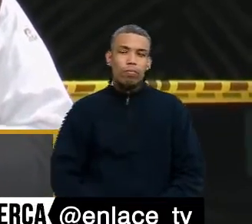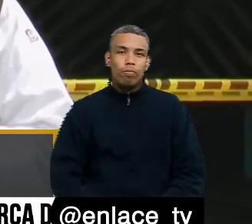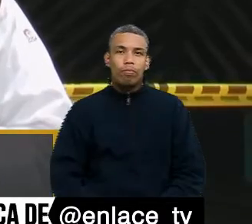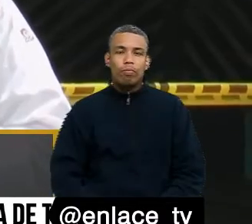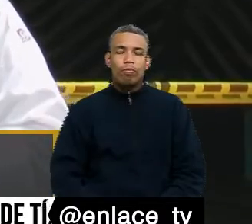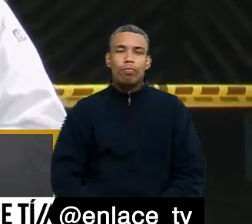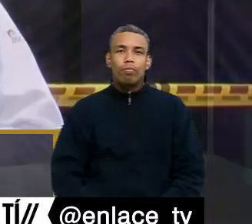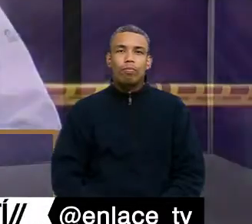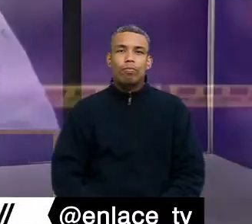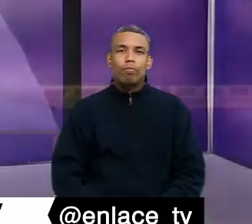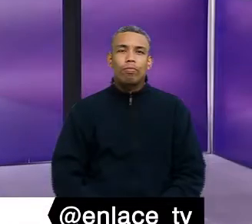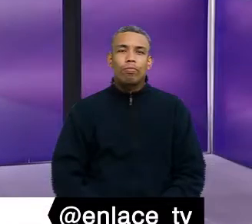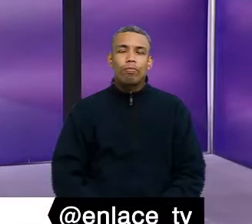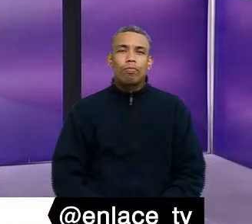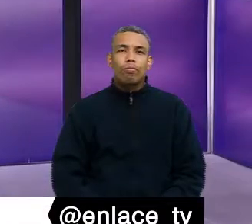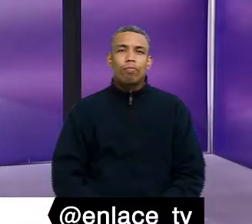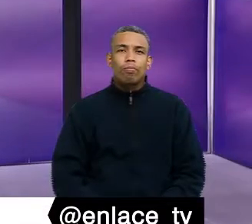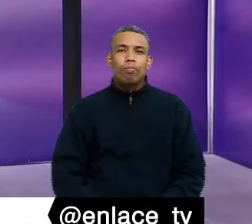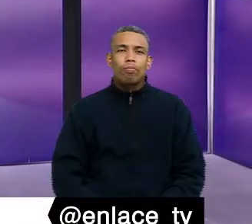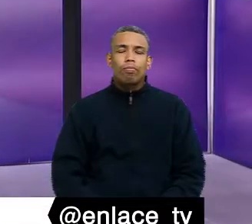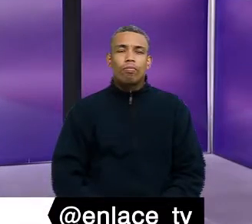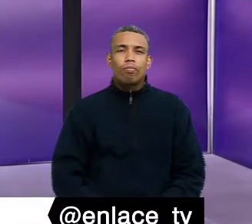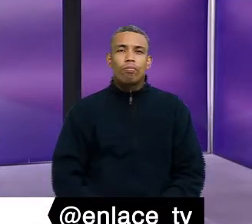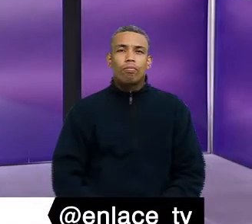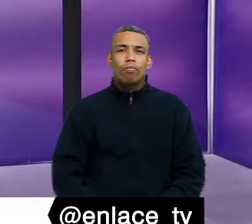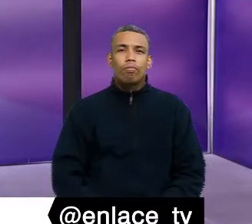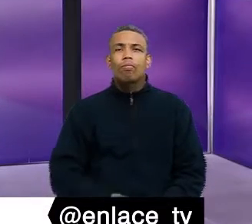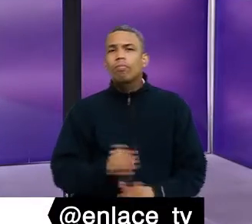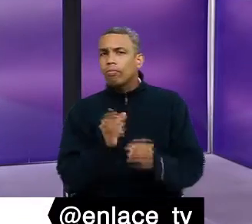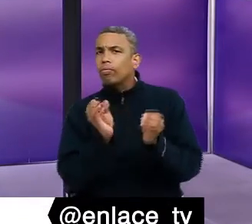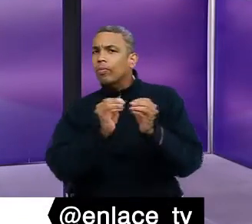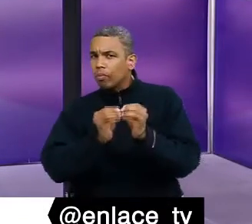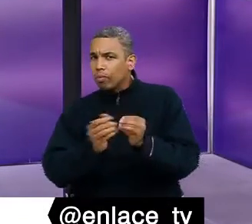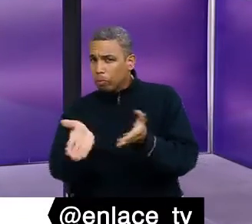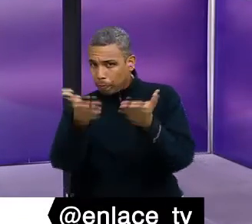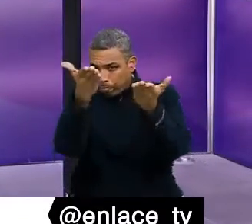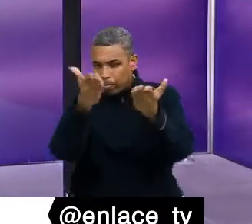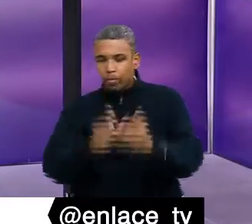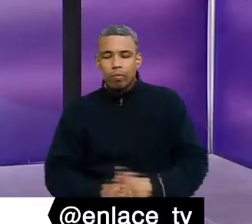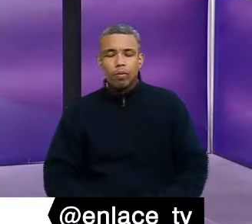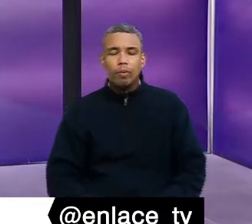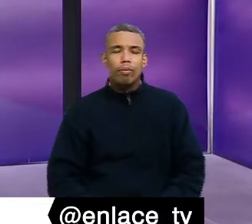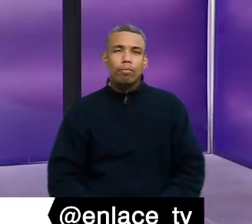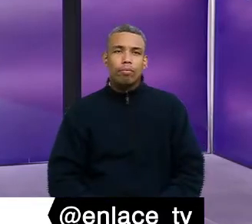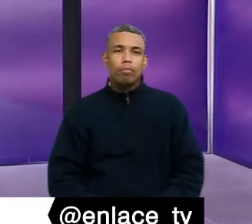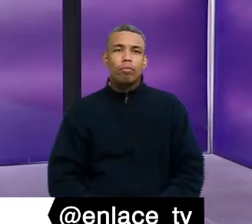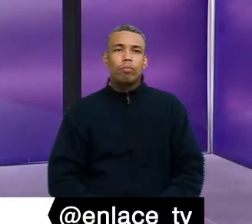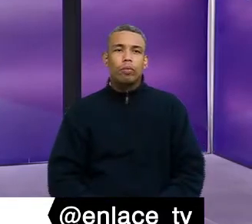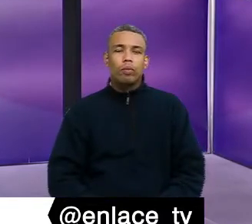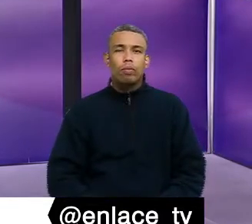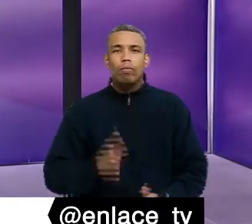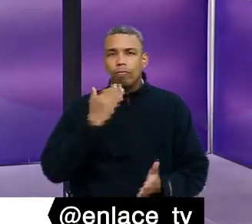esta muerte que se ha presentado en horas de la mañana en el barrio La Paz. Continúen compañeros en estudios con más información, muy buenas